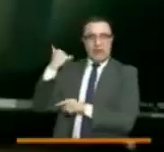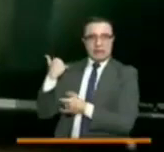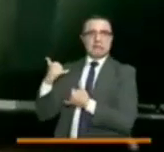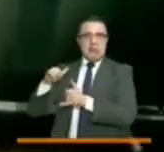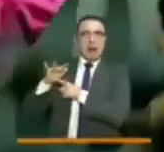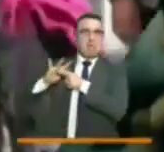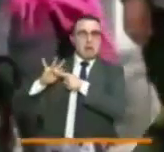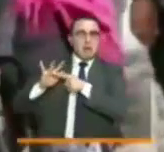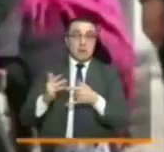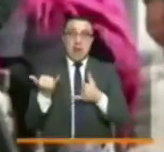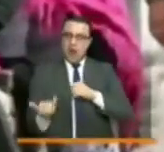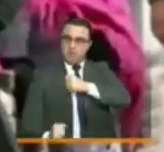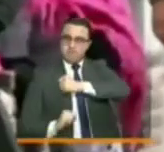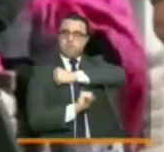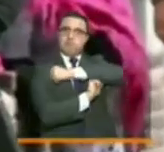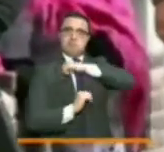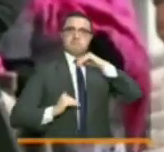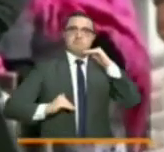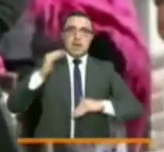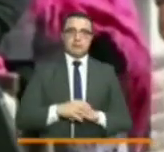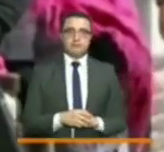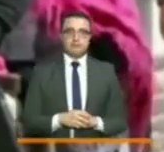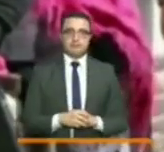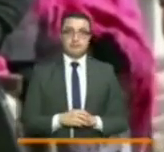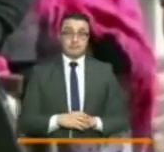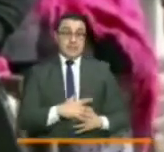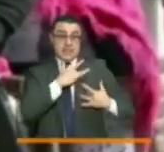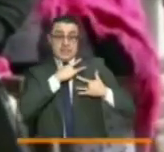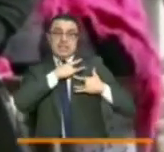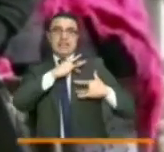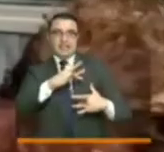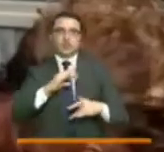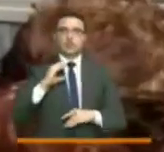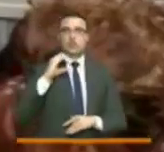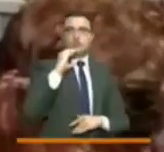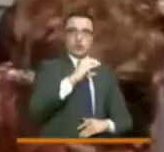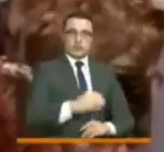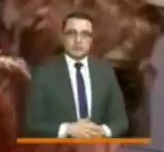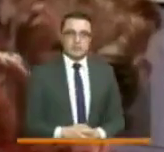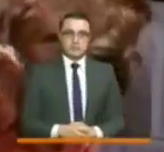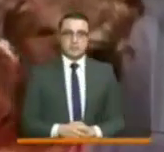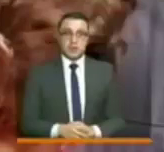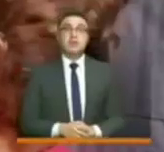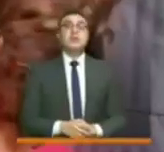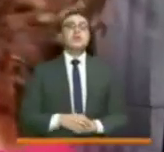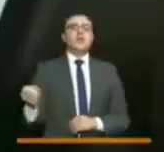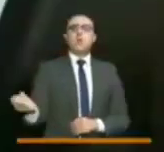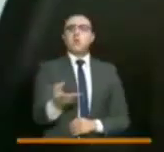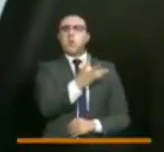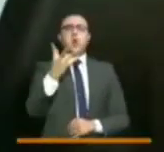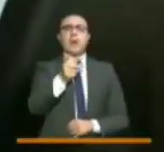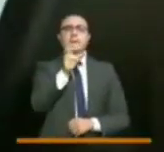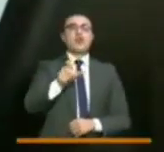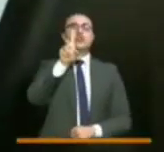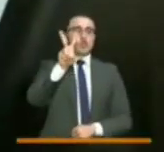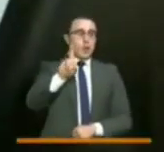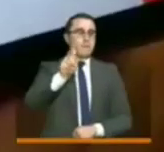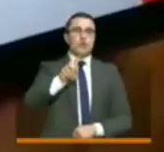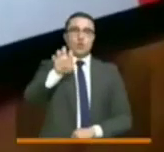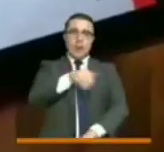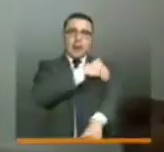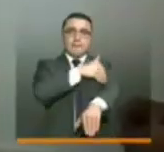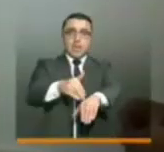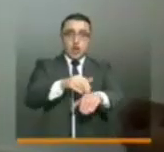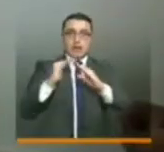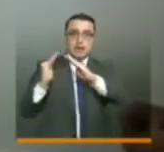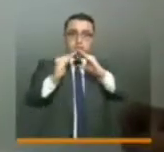implementados. Ingreso Solidario. Con este programa se han beneficiado más de 2,9 millones de hogares por primera vez